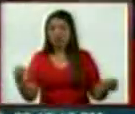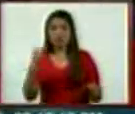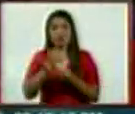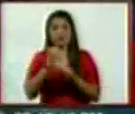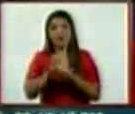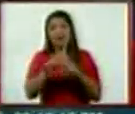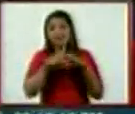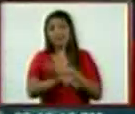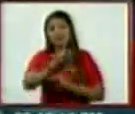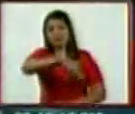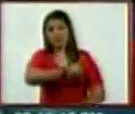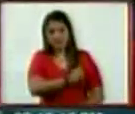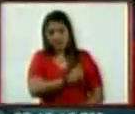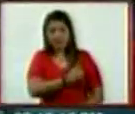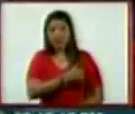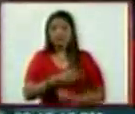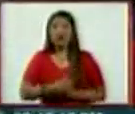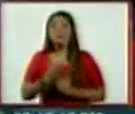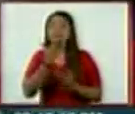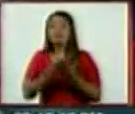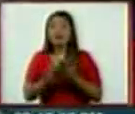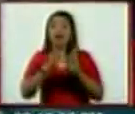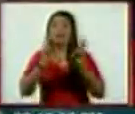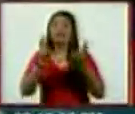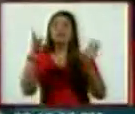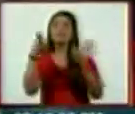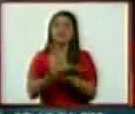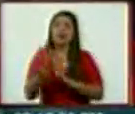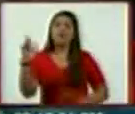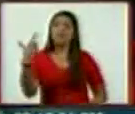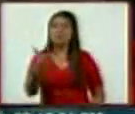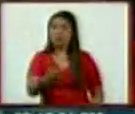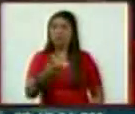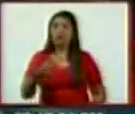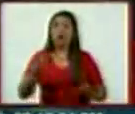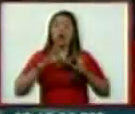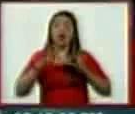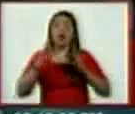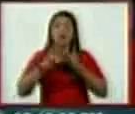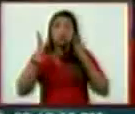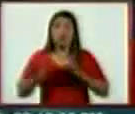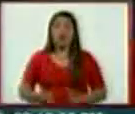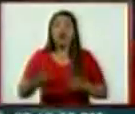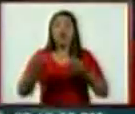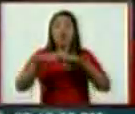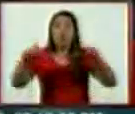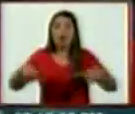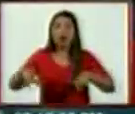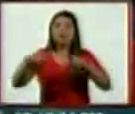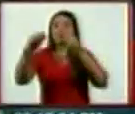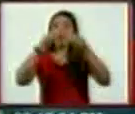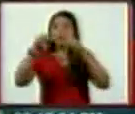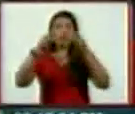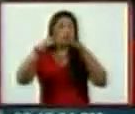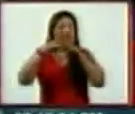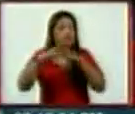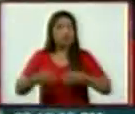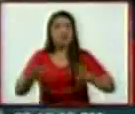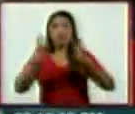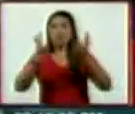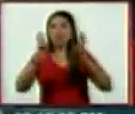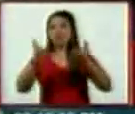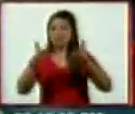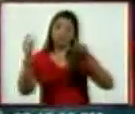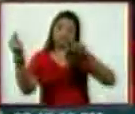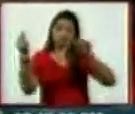las universidades. Se va a tratar el tema del transporte universitario, los comedores, la infraestructura. Todos esos temas van a abordarse